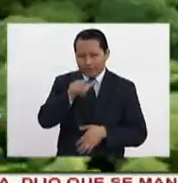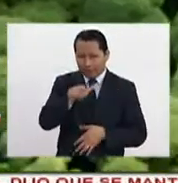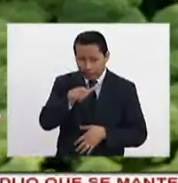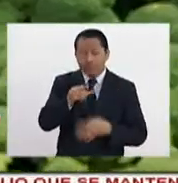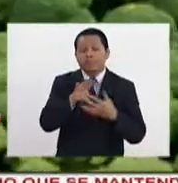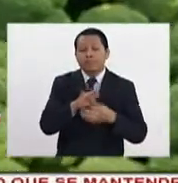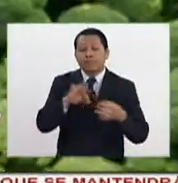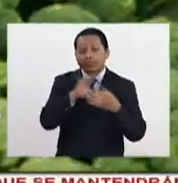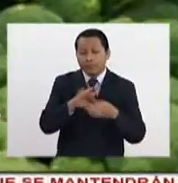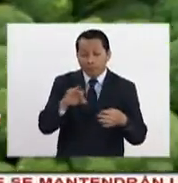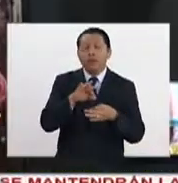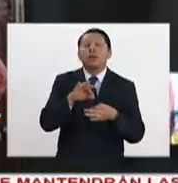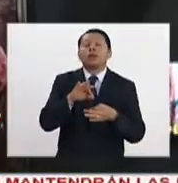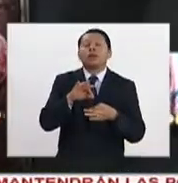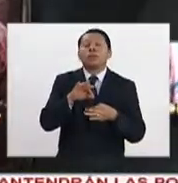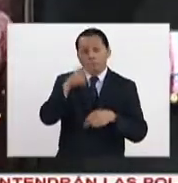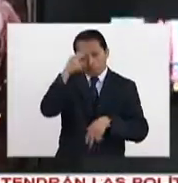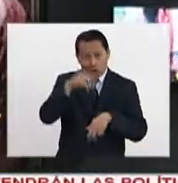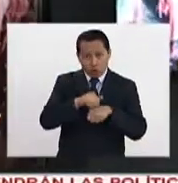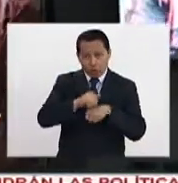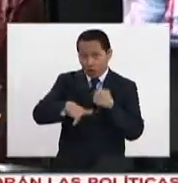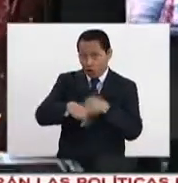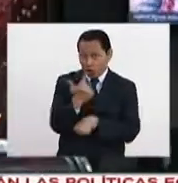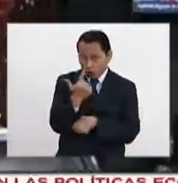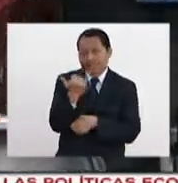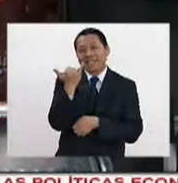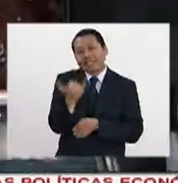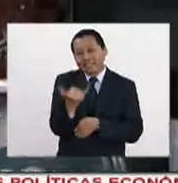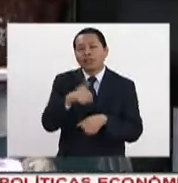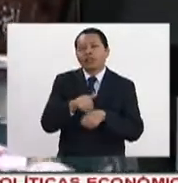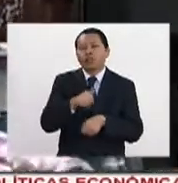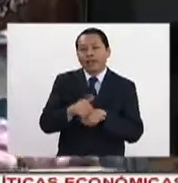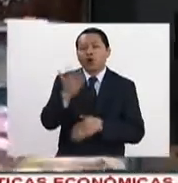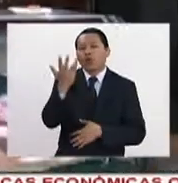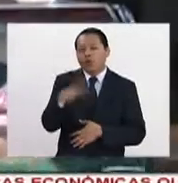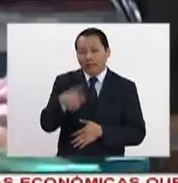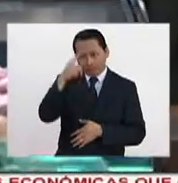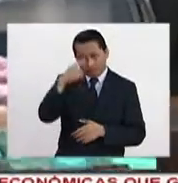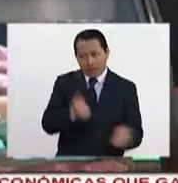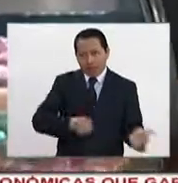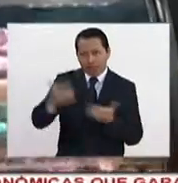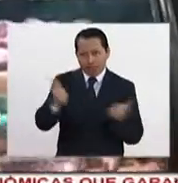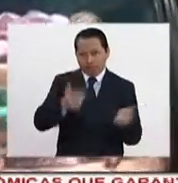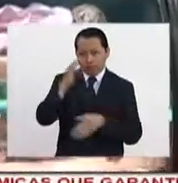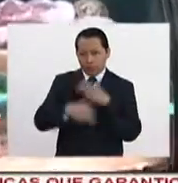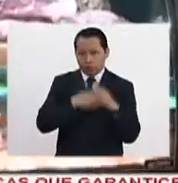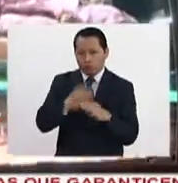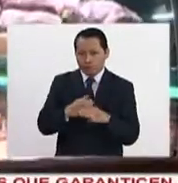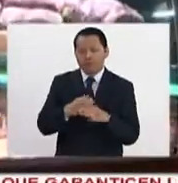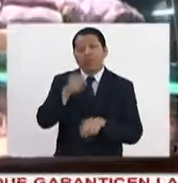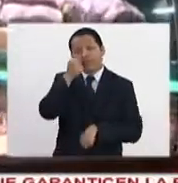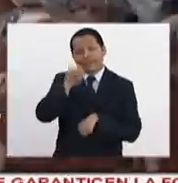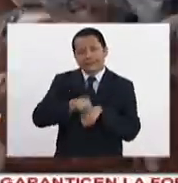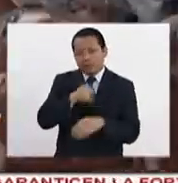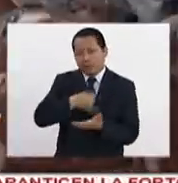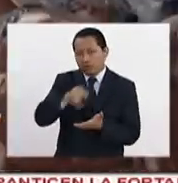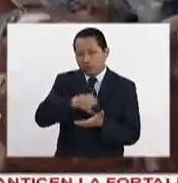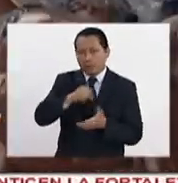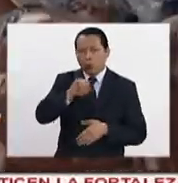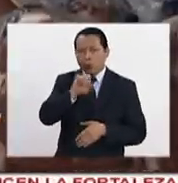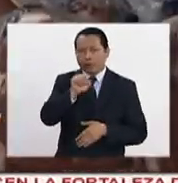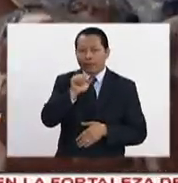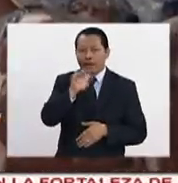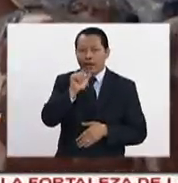México es el 12º productor de alimentos y el 10º exportador en el mundo. En este sentido, el secretario de Agricultura, José